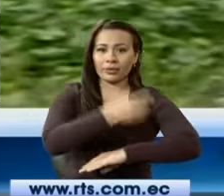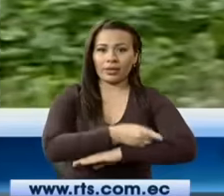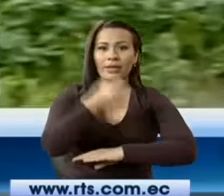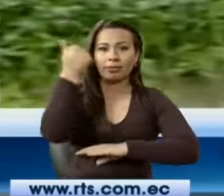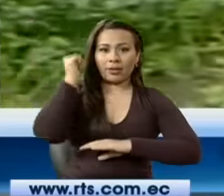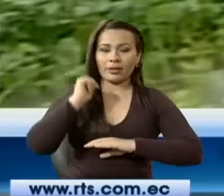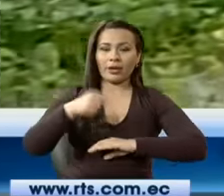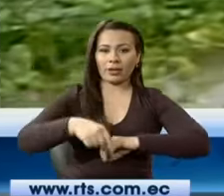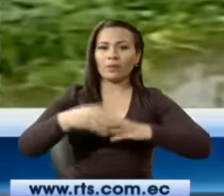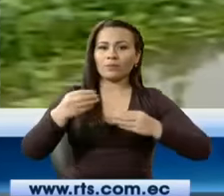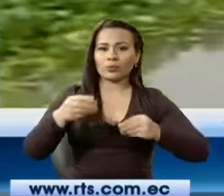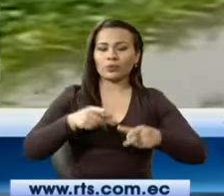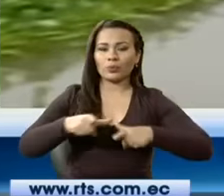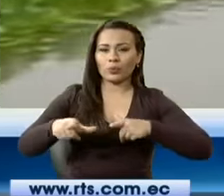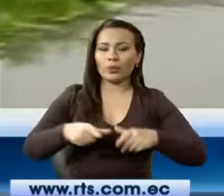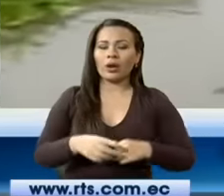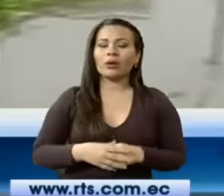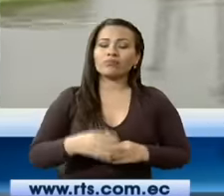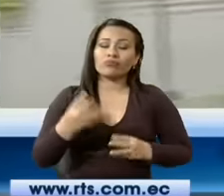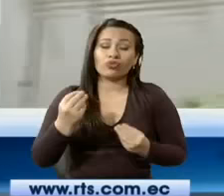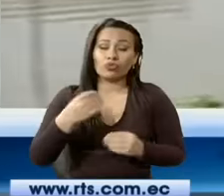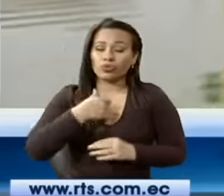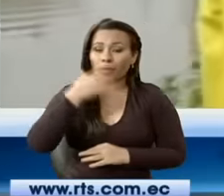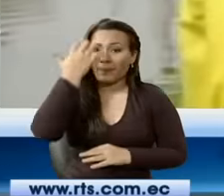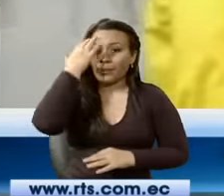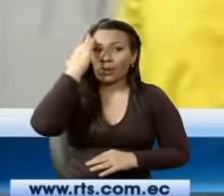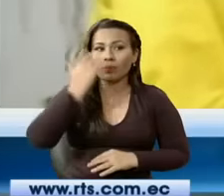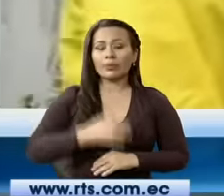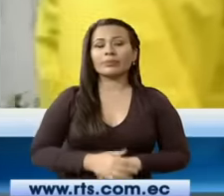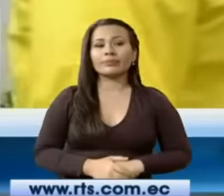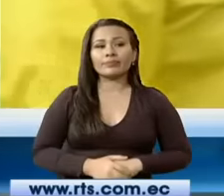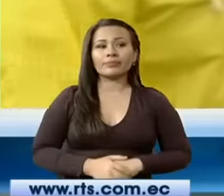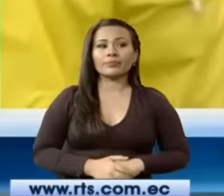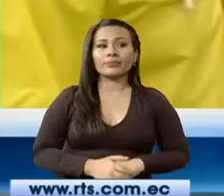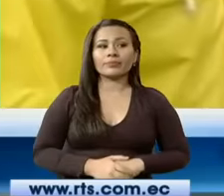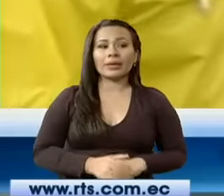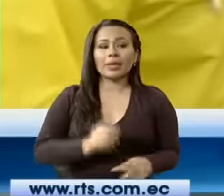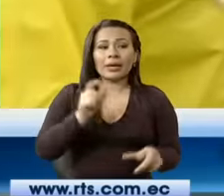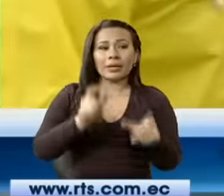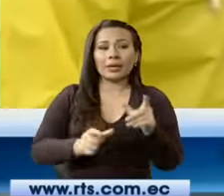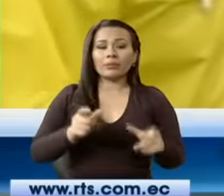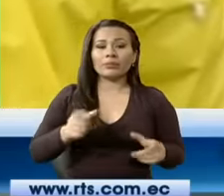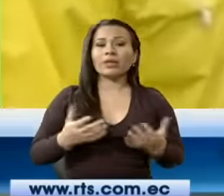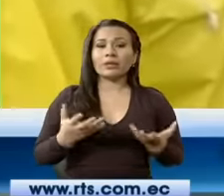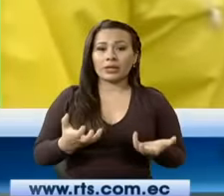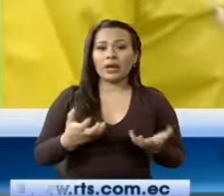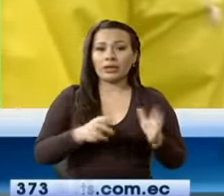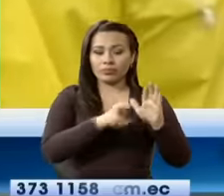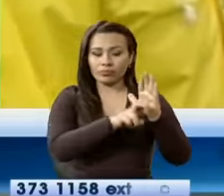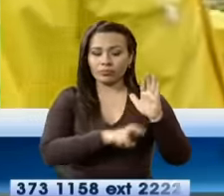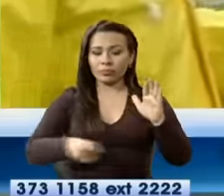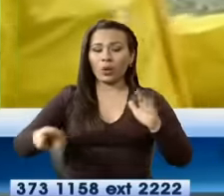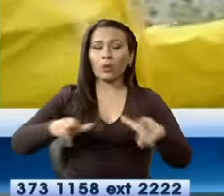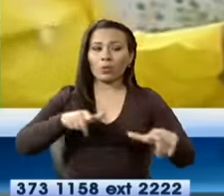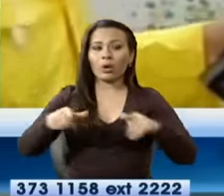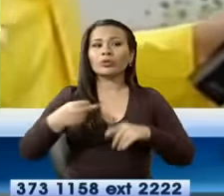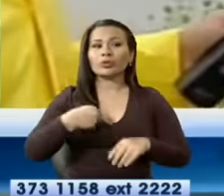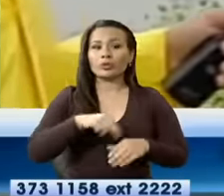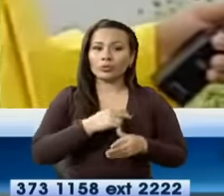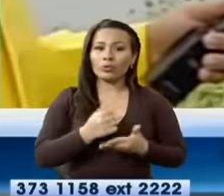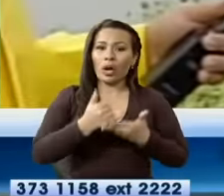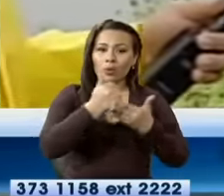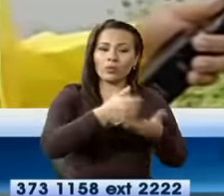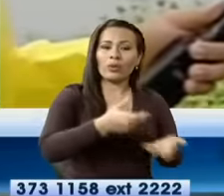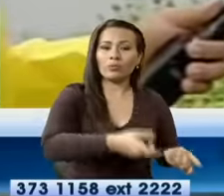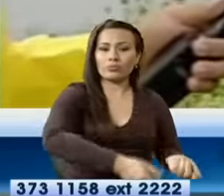mañana, estamos haciendo labores de rescate acuático. Personas que desean desocupar sus casas, abandonar sus casas y dirigirse a los albergues